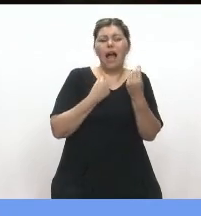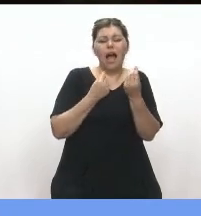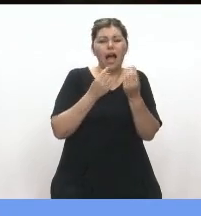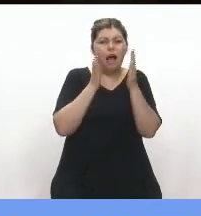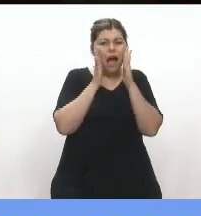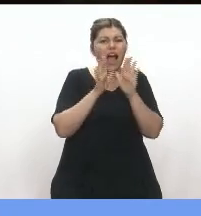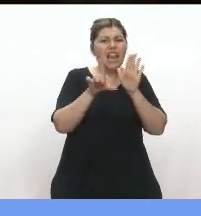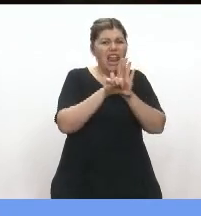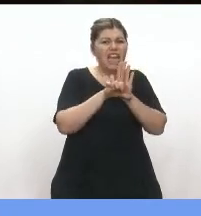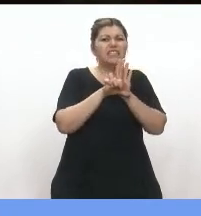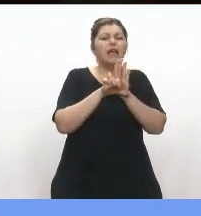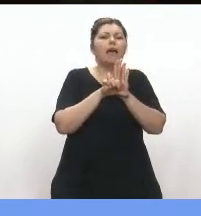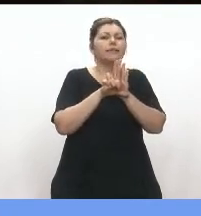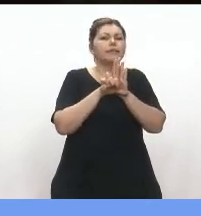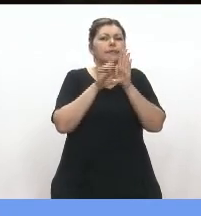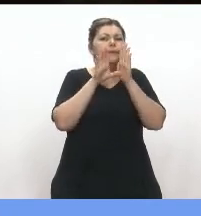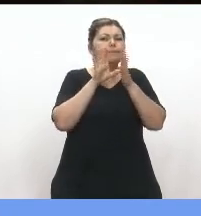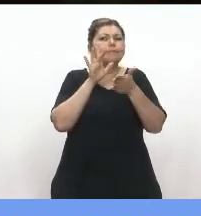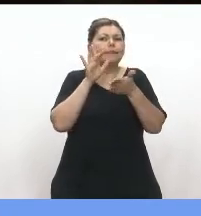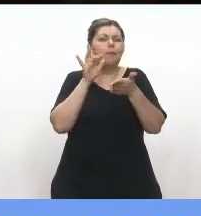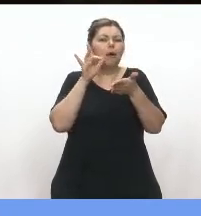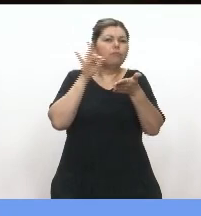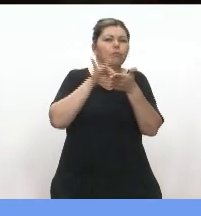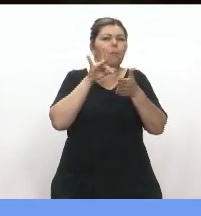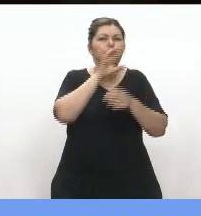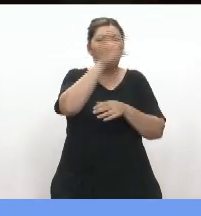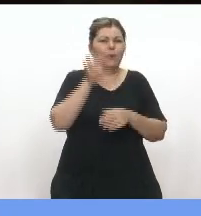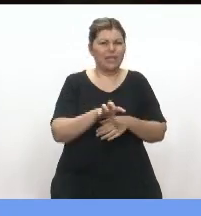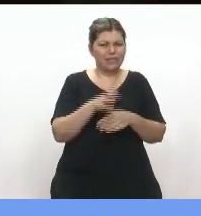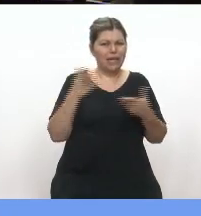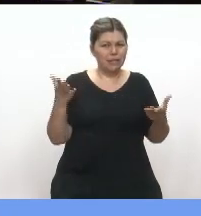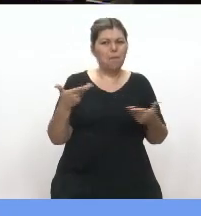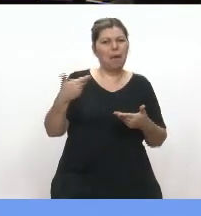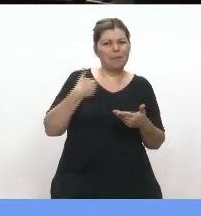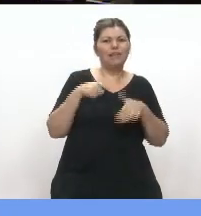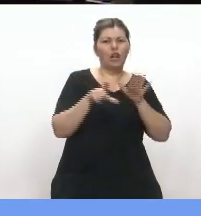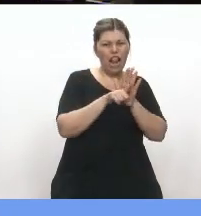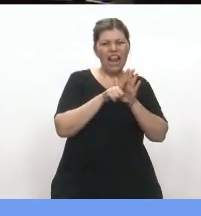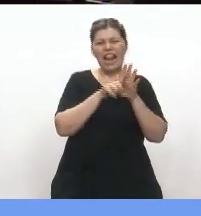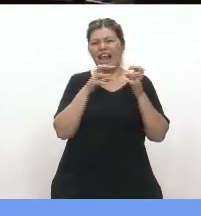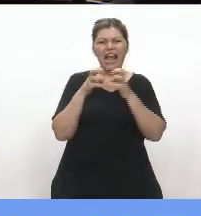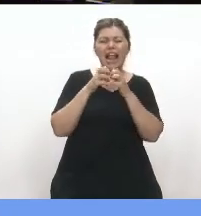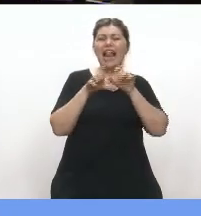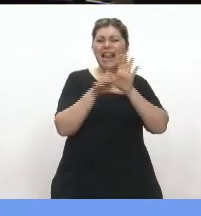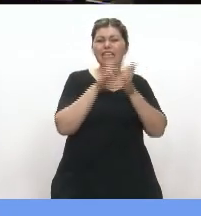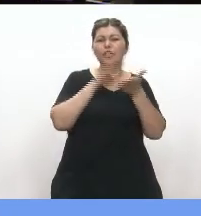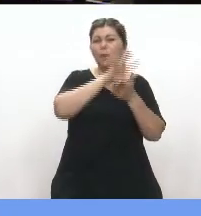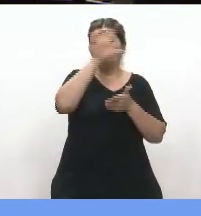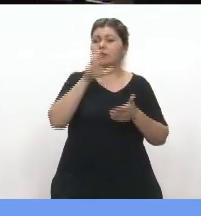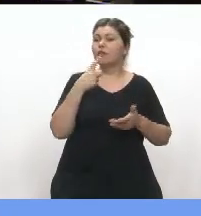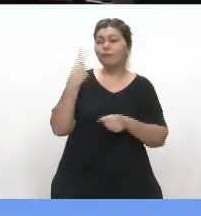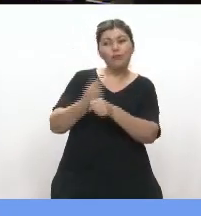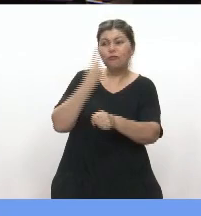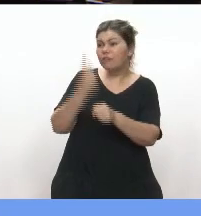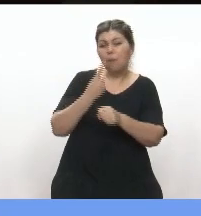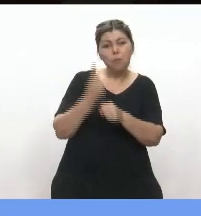que afectan a las provincias. ¿Verdad? Si me escuchan, por favor. Me pidieron tratar leyes que afectan a las provincias. No se puede, le digo. Me dice,